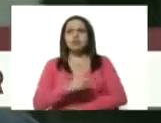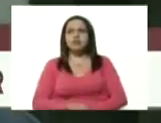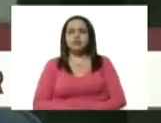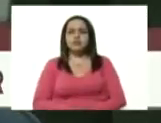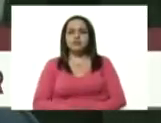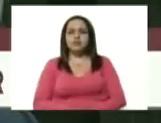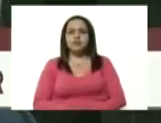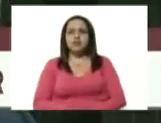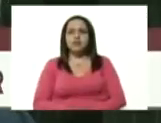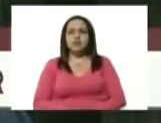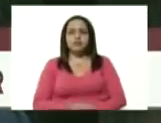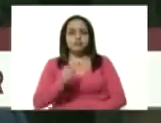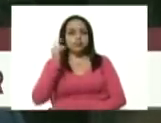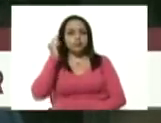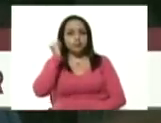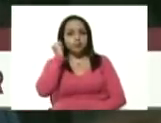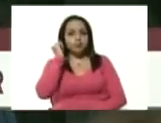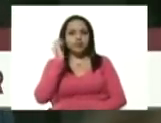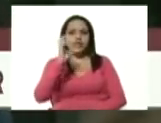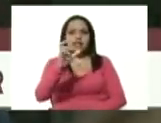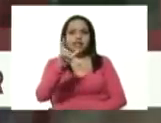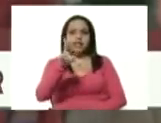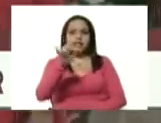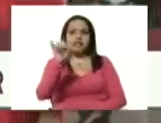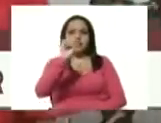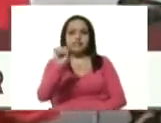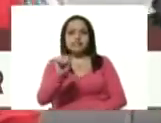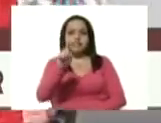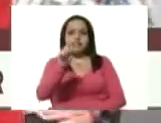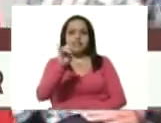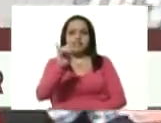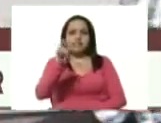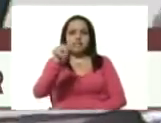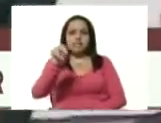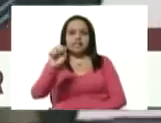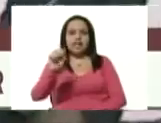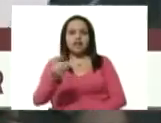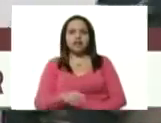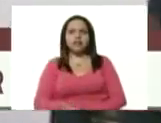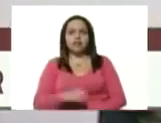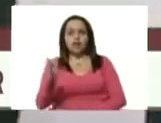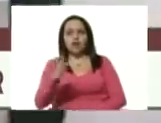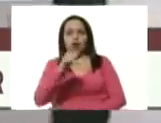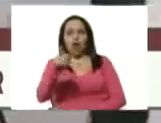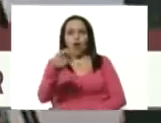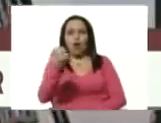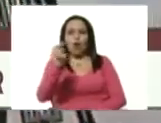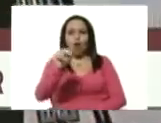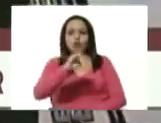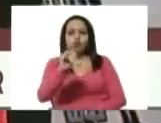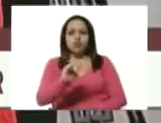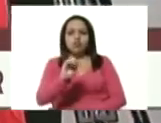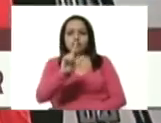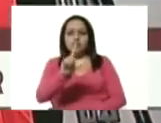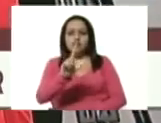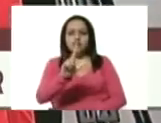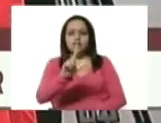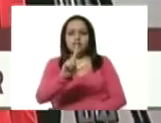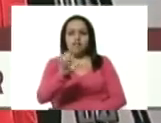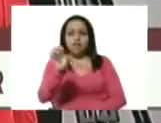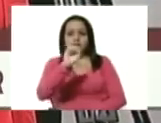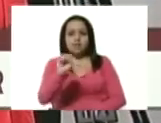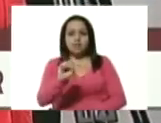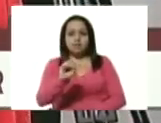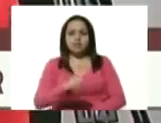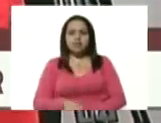ciudadana Cristina González, periodista y profesora, en reconocimiento por sus aportes